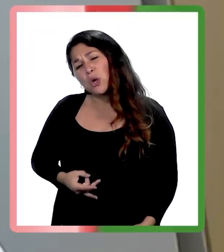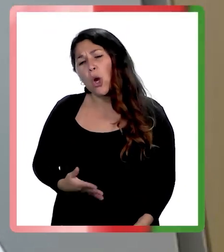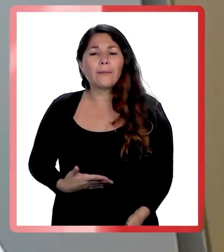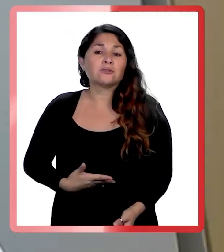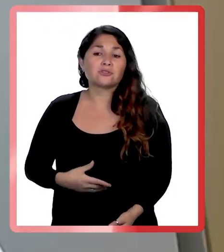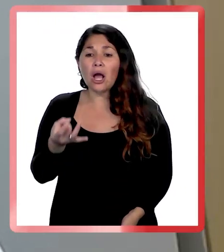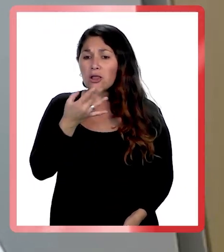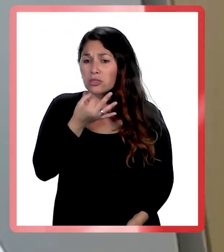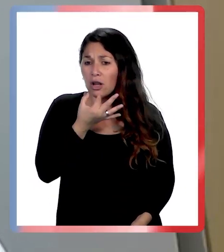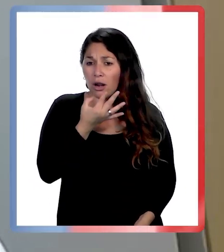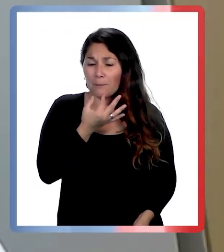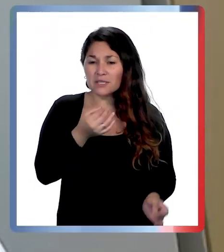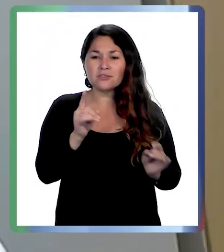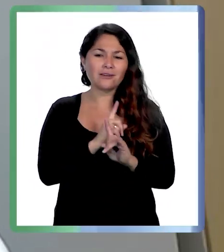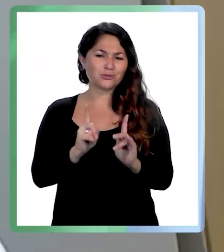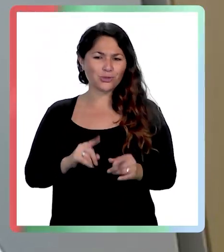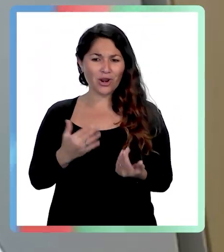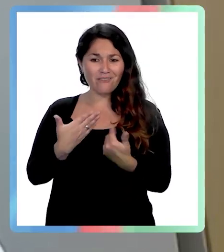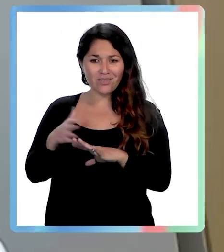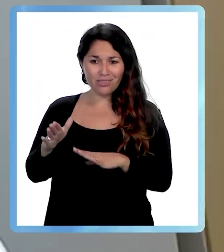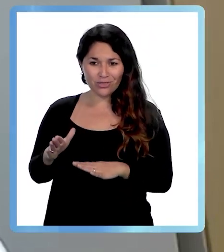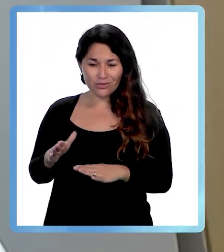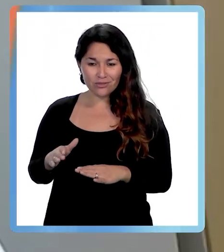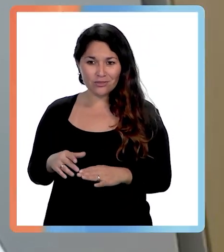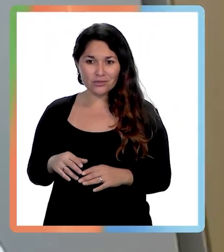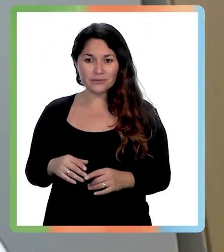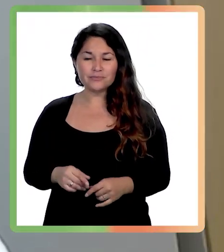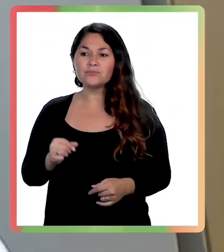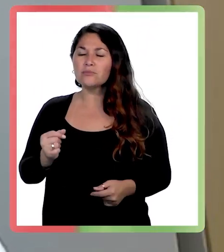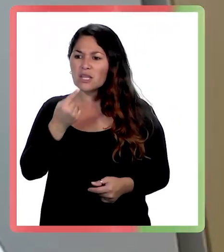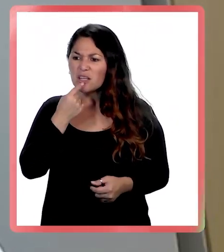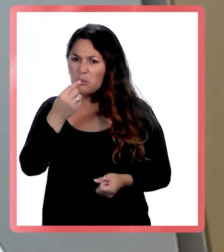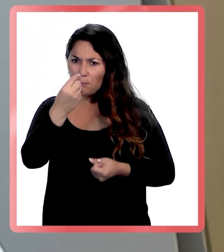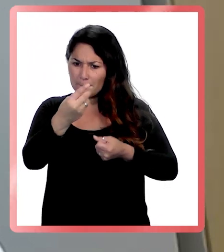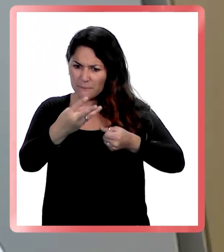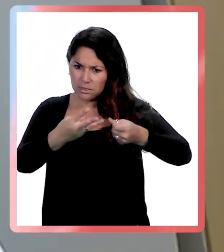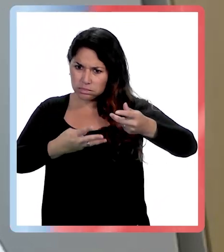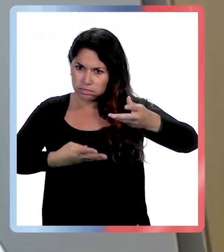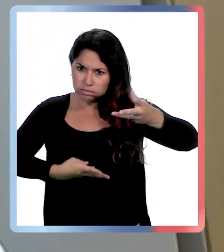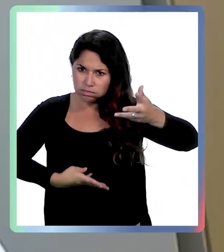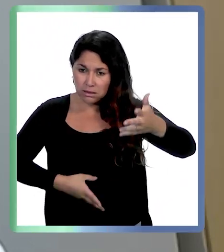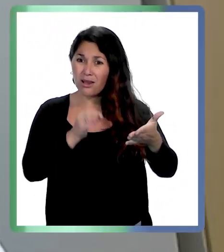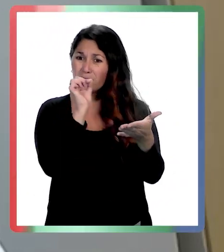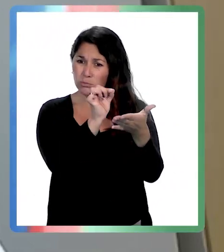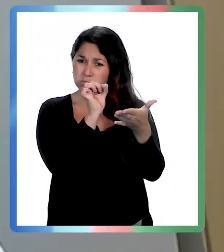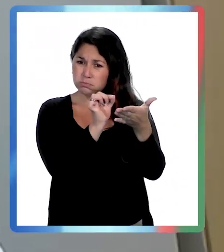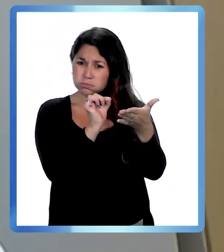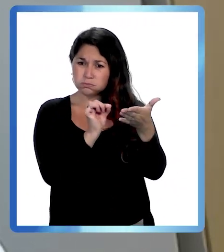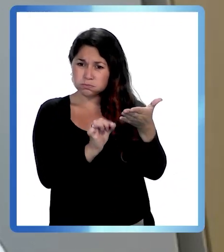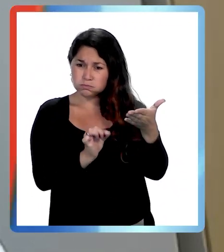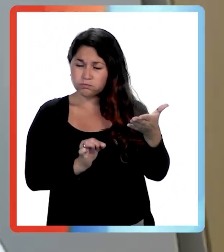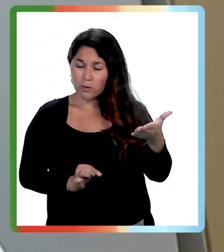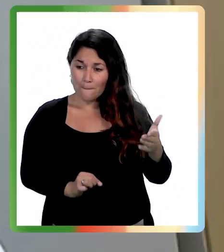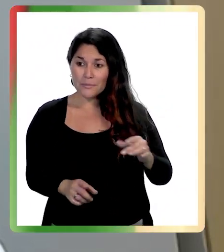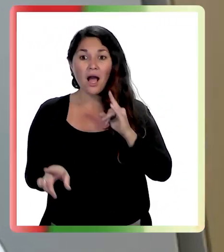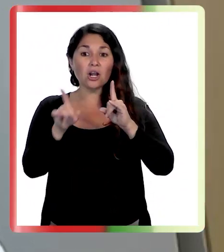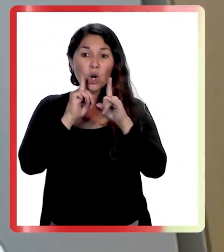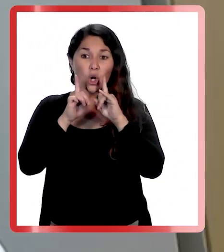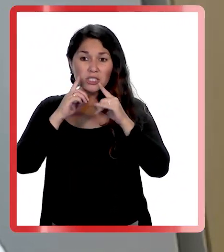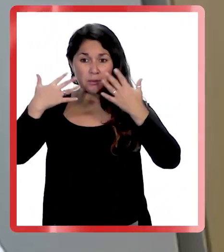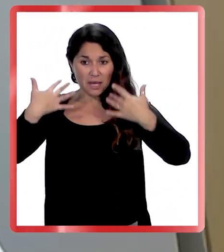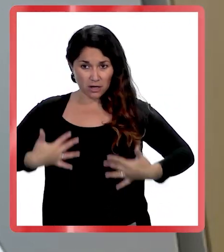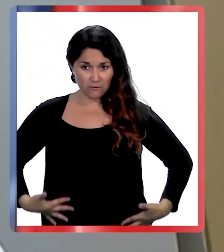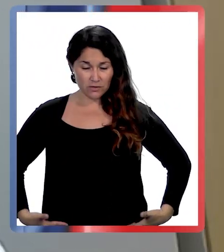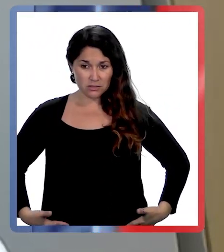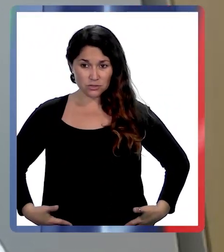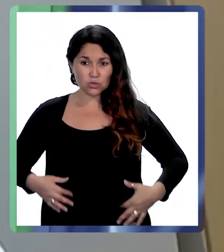estómago, tome una pastilla para que se le pase el dolor", sino que implica un interrogatorio detallado de la historia de ese paciente y un examen